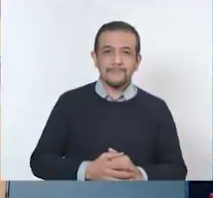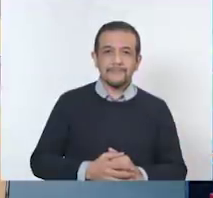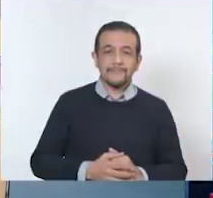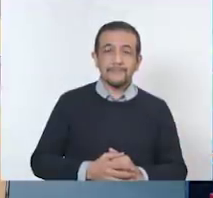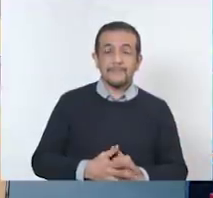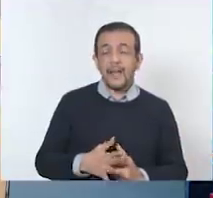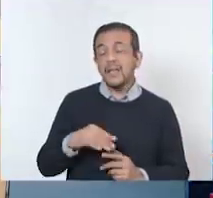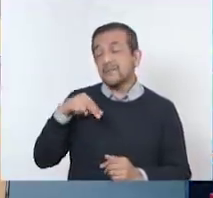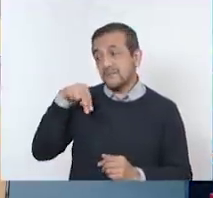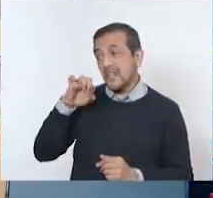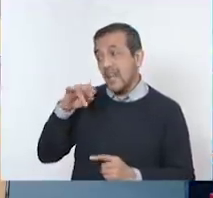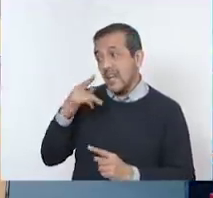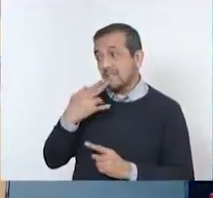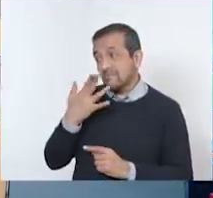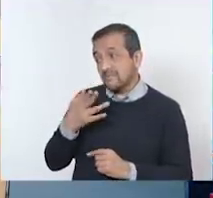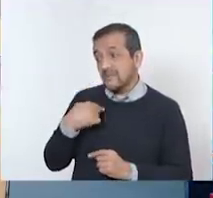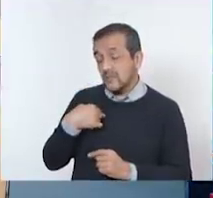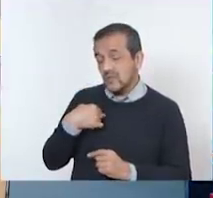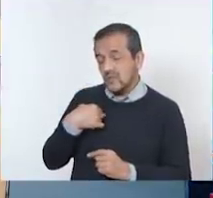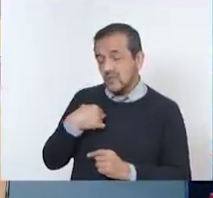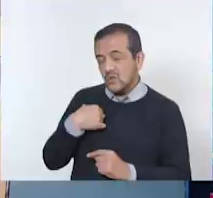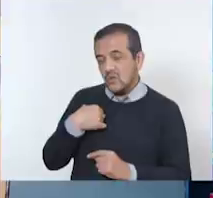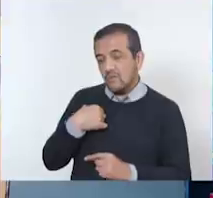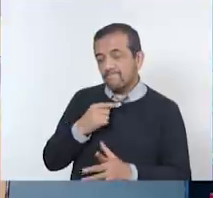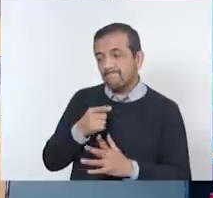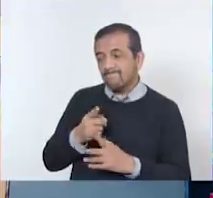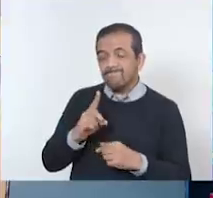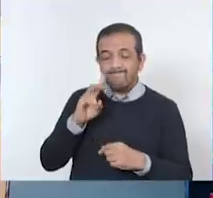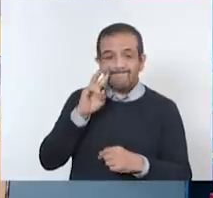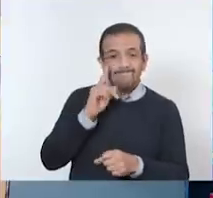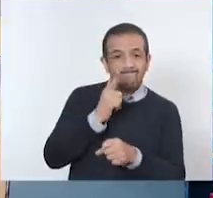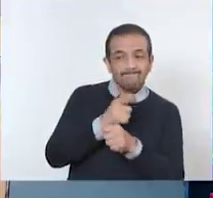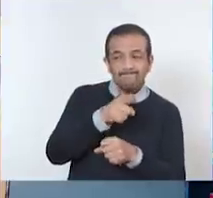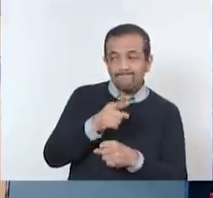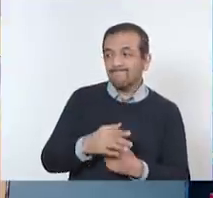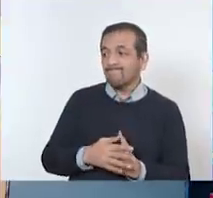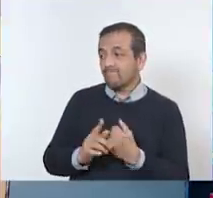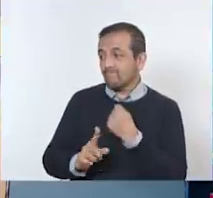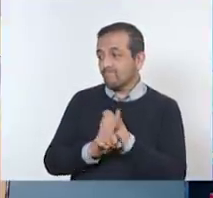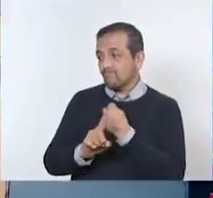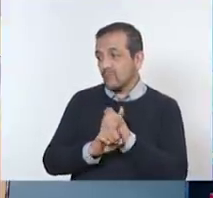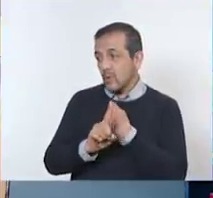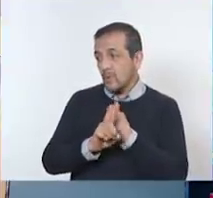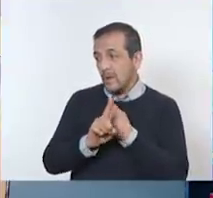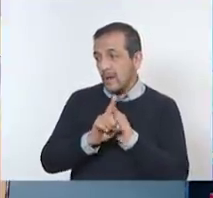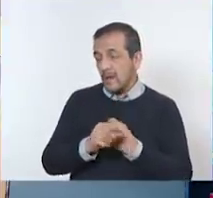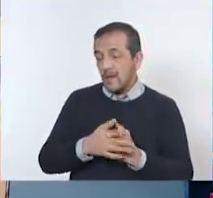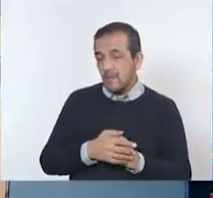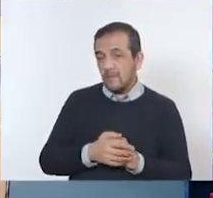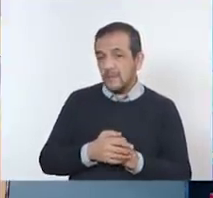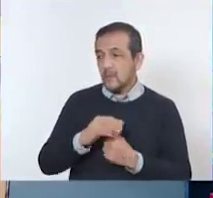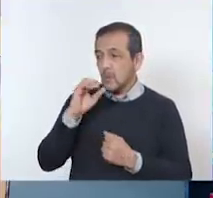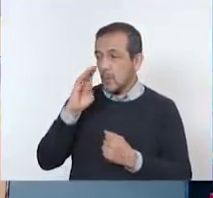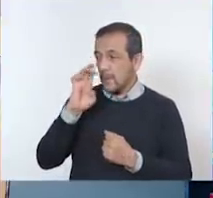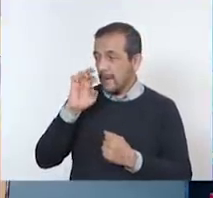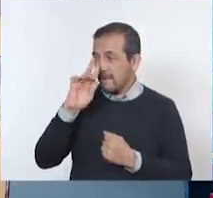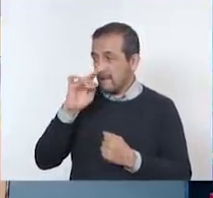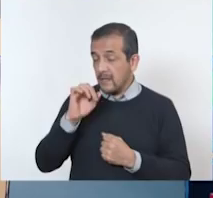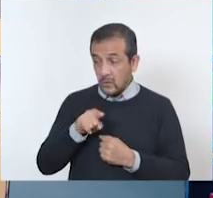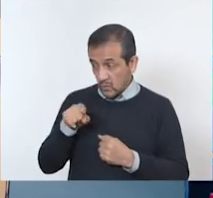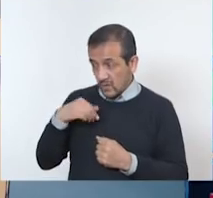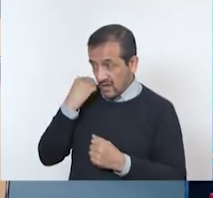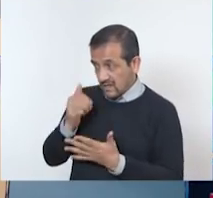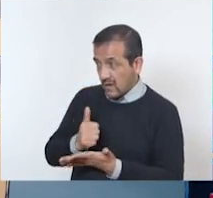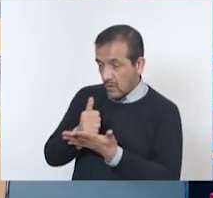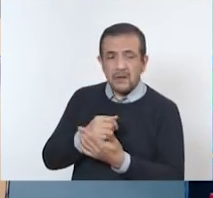Ay, Nelly. Me estaba enterando que Cupertino tiene un par de problemas y creo que tú y yo podemos ayudarle. ¿Me ayudamos? Claro que sí,